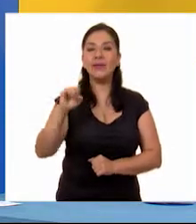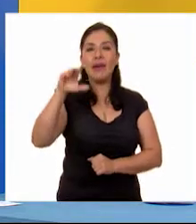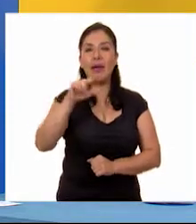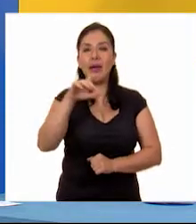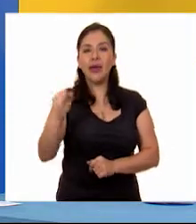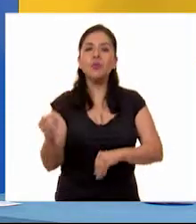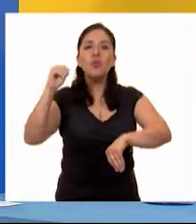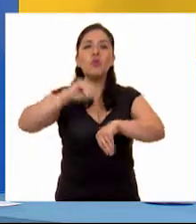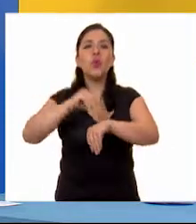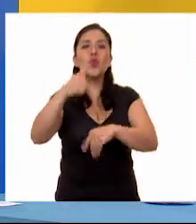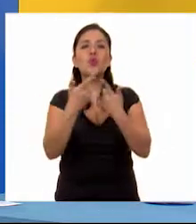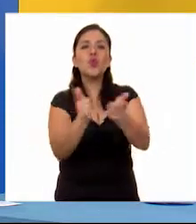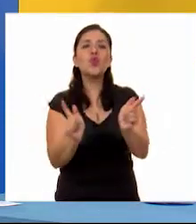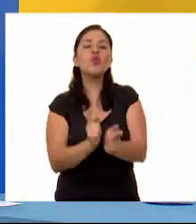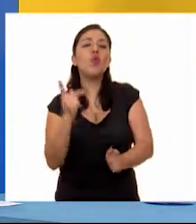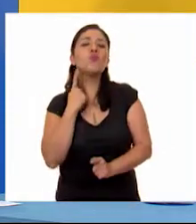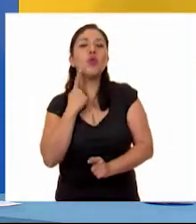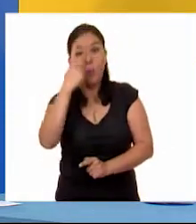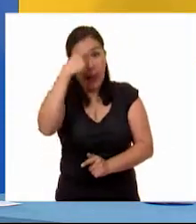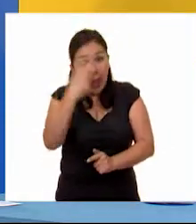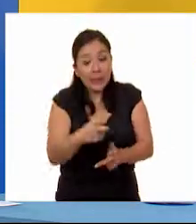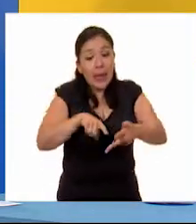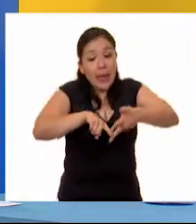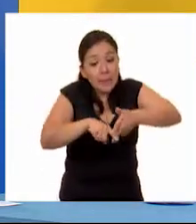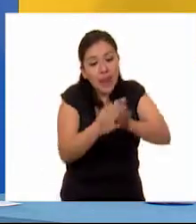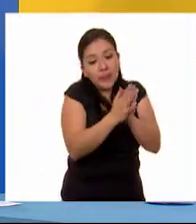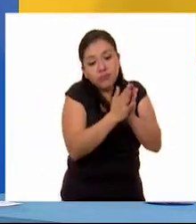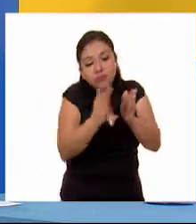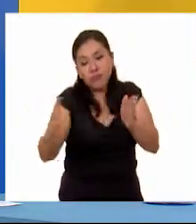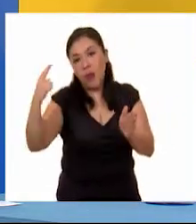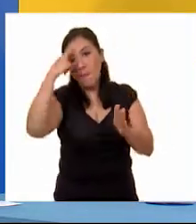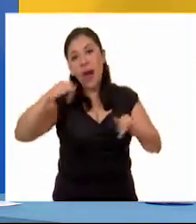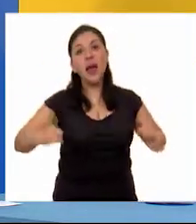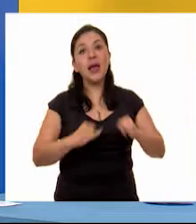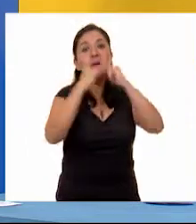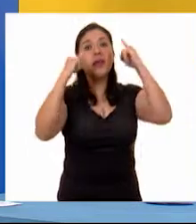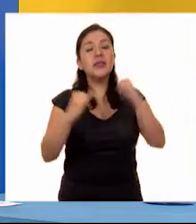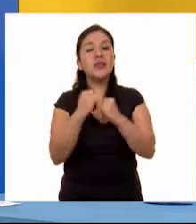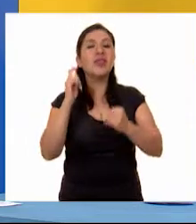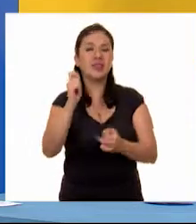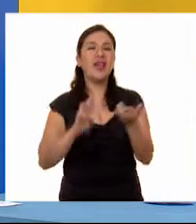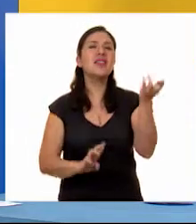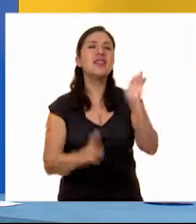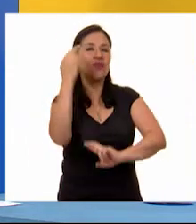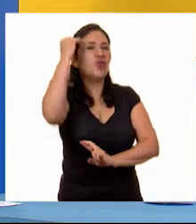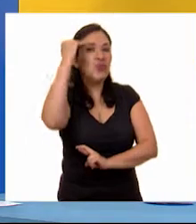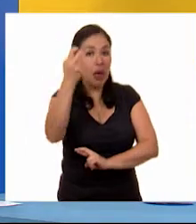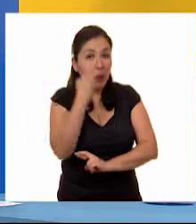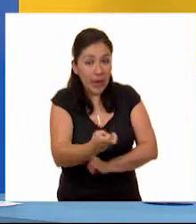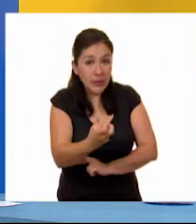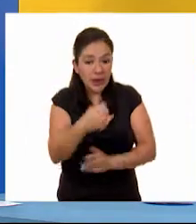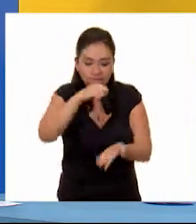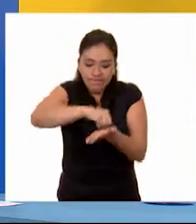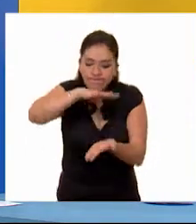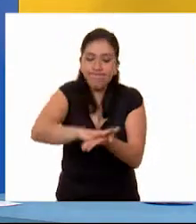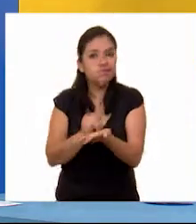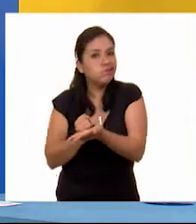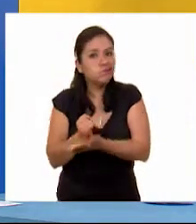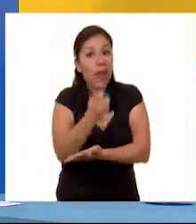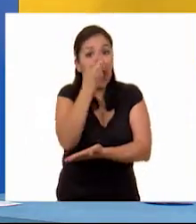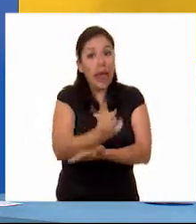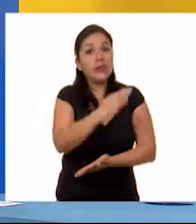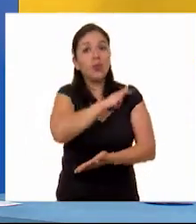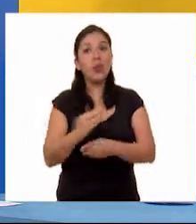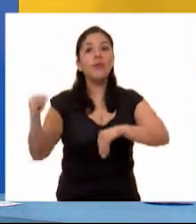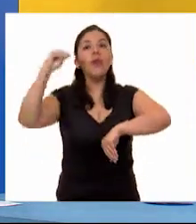de un partido político que dio origen al proceso de institucionalización del régimen revolucionario y sentó las bases que